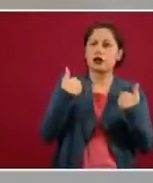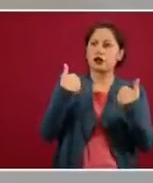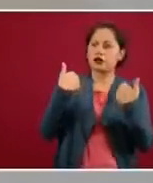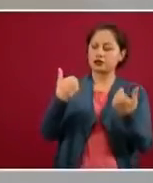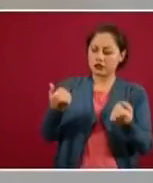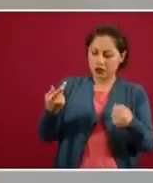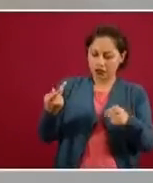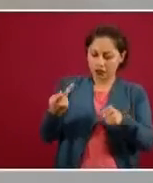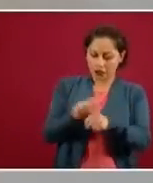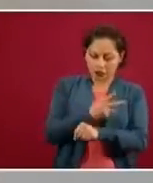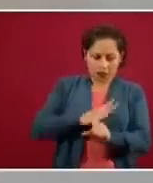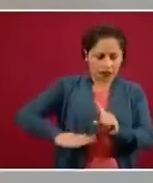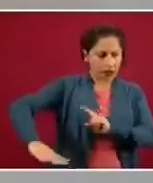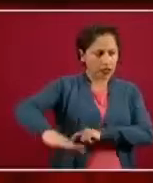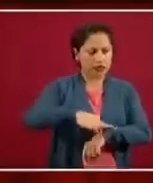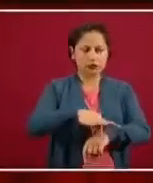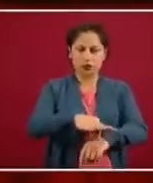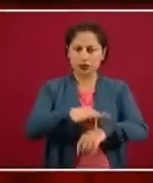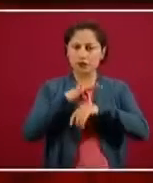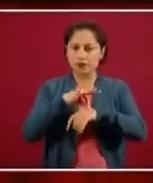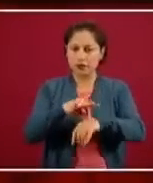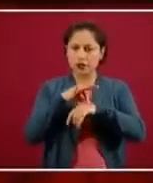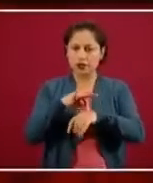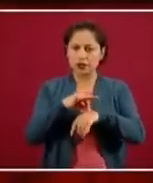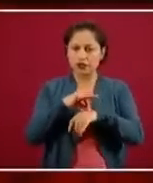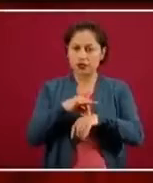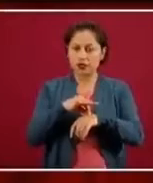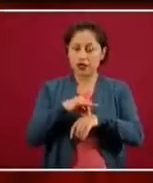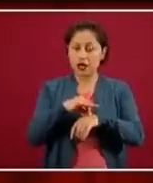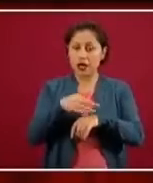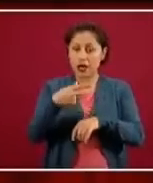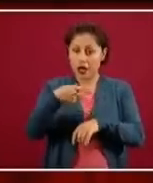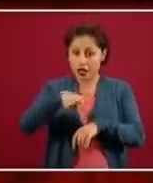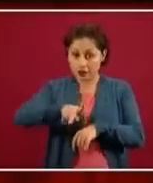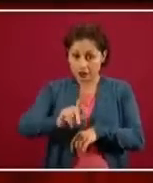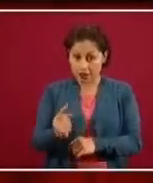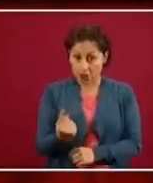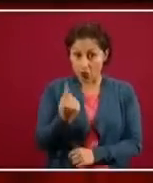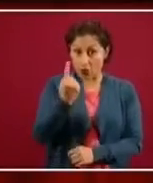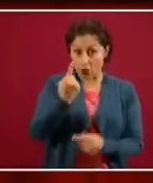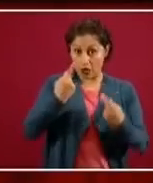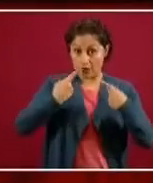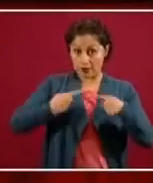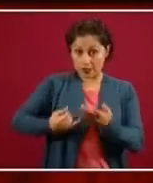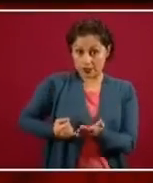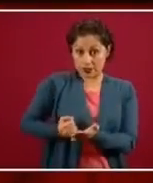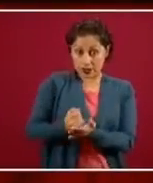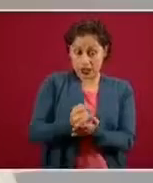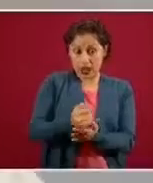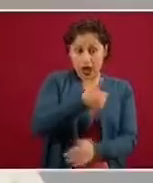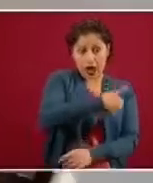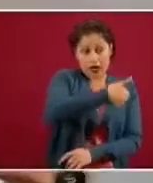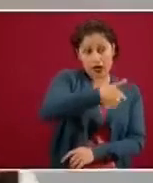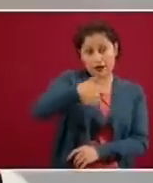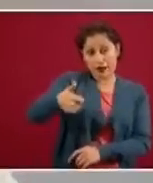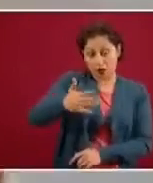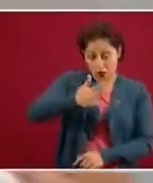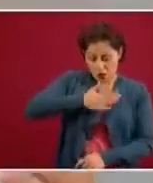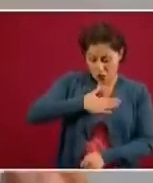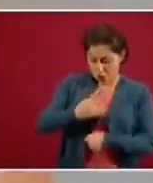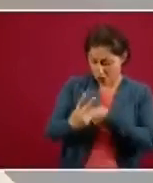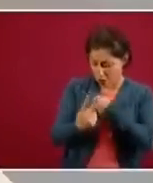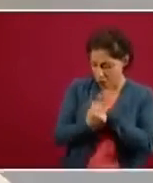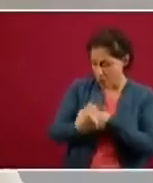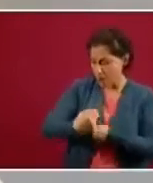decisiones. Y esas decisiones no dependen solo de cada persona o no están encaminadas al bienestar de cada persona, están encaminadas